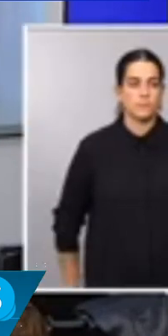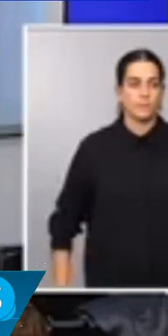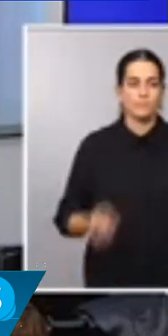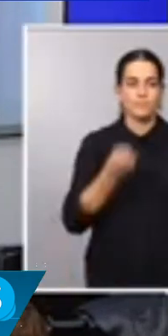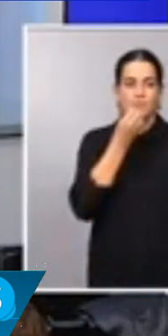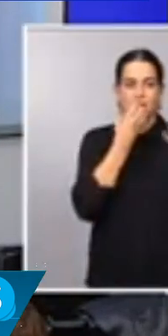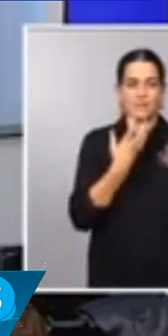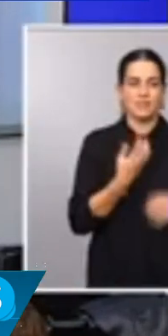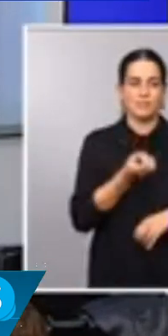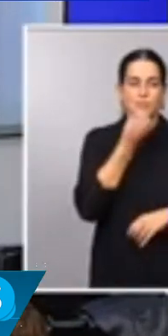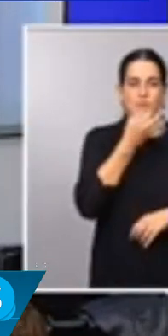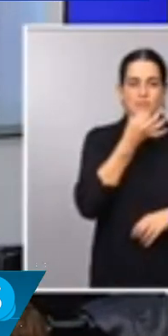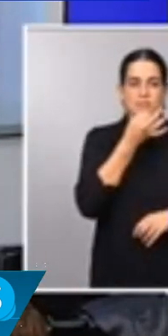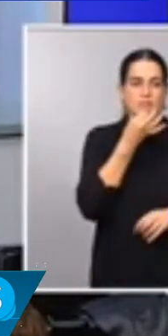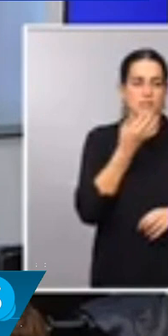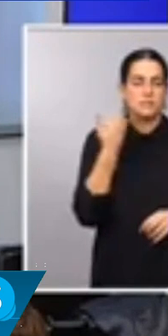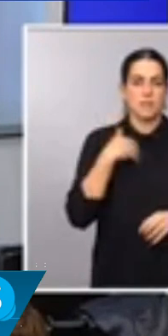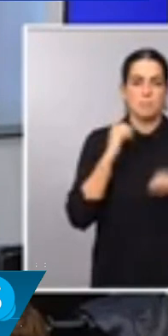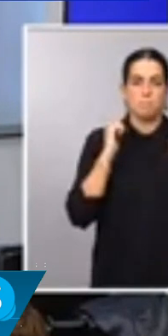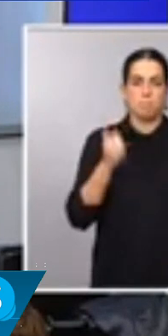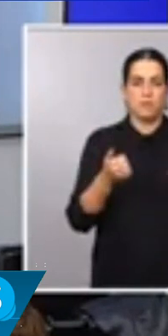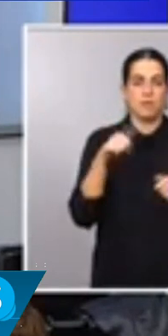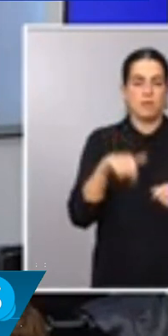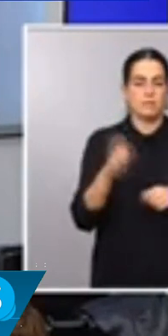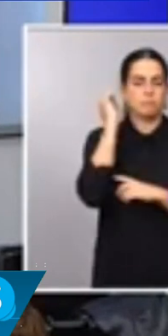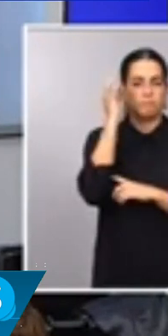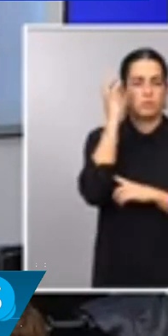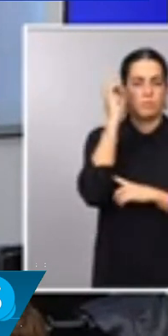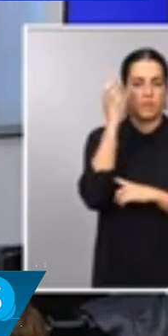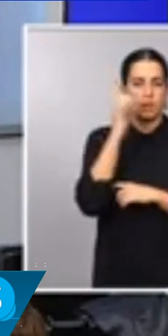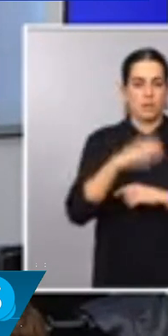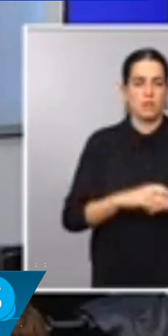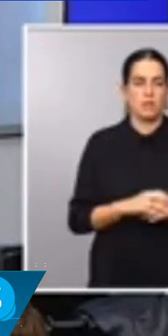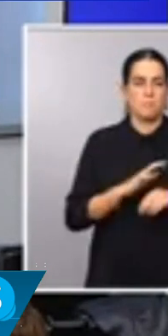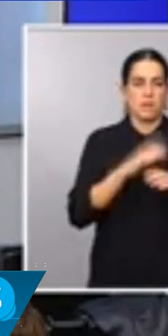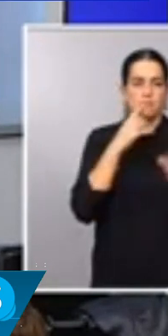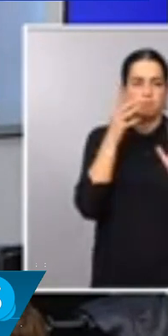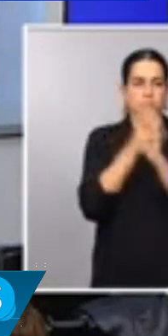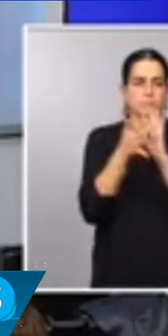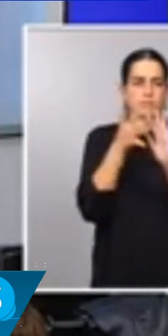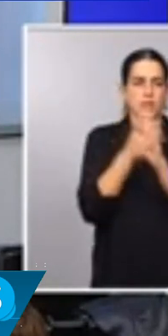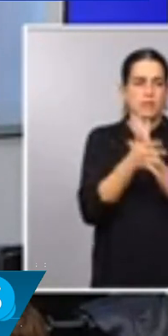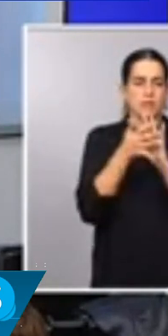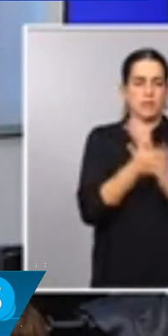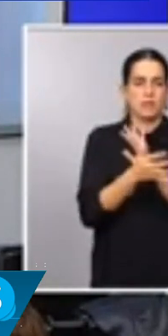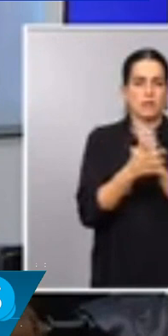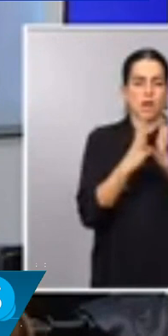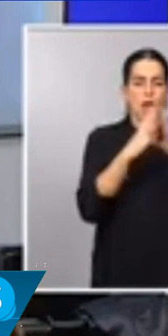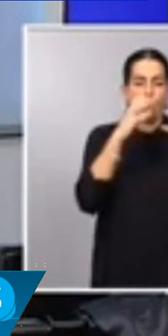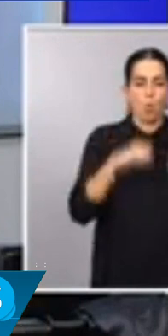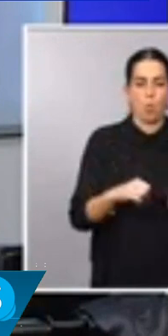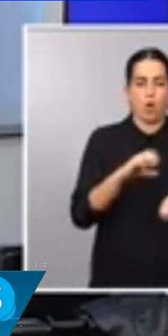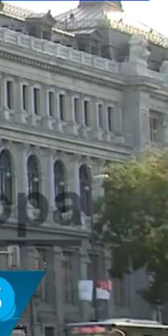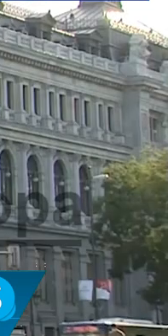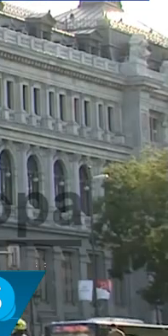no se impongan medidas absolutamente imperativas, porque cuidado, porque cuando te pasas de imperatividad, los bancos tienen que hacer una cosa que